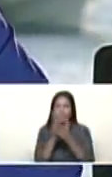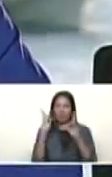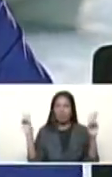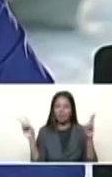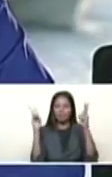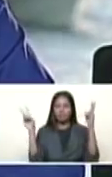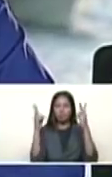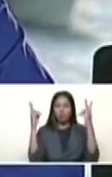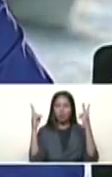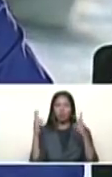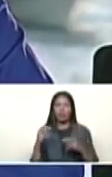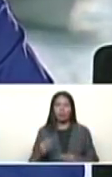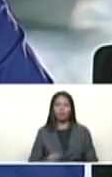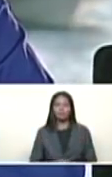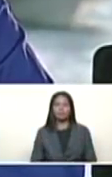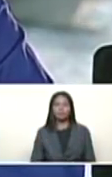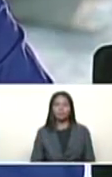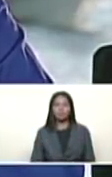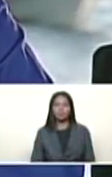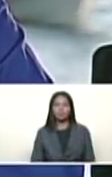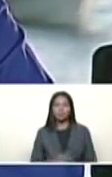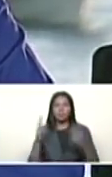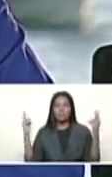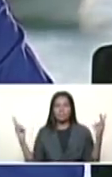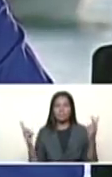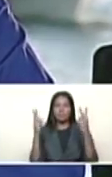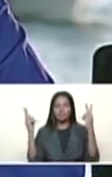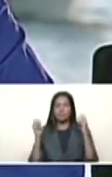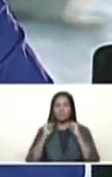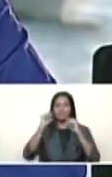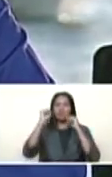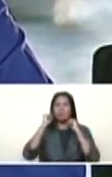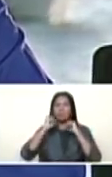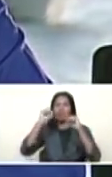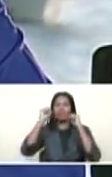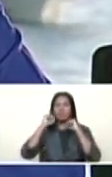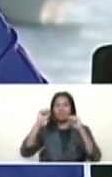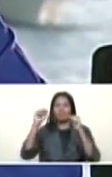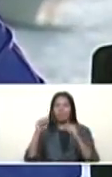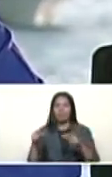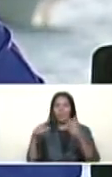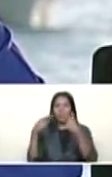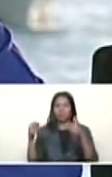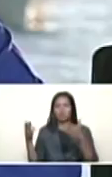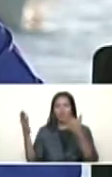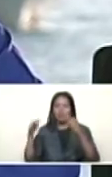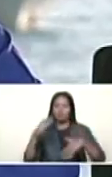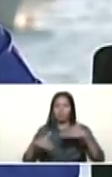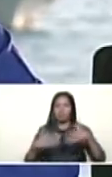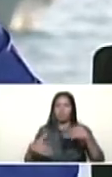Venezuela! ¡Venceremos, venceremos, venceremos! ¡Música,